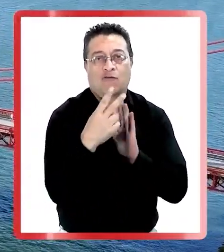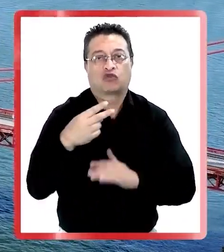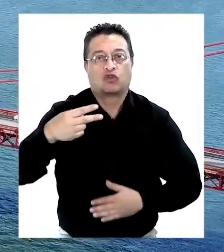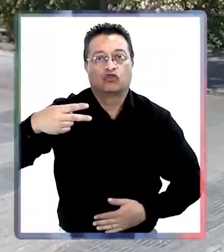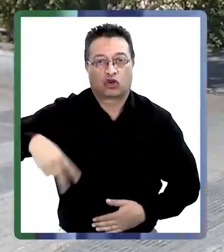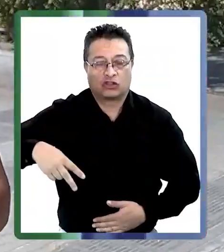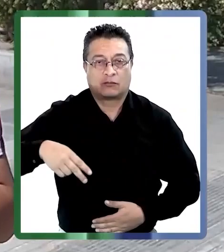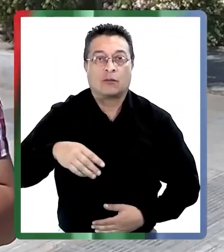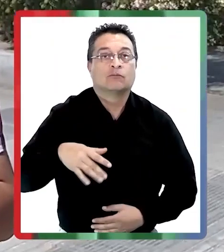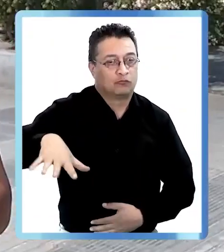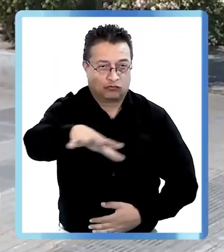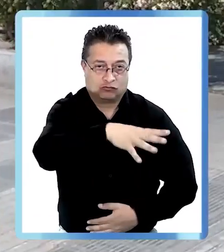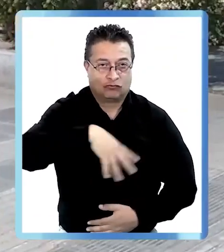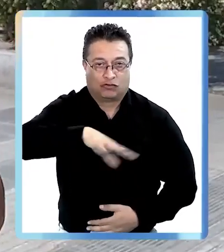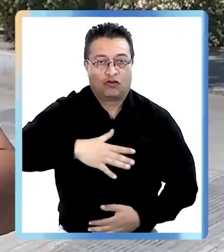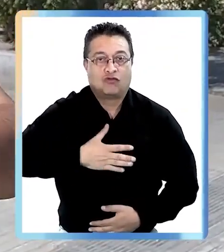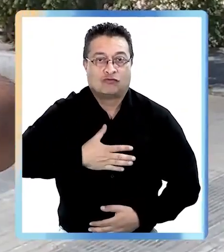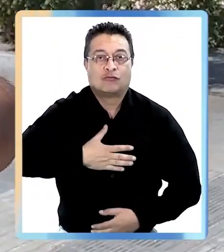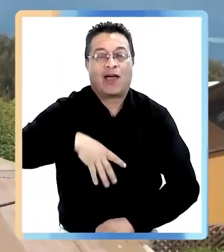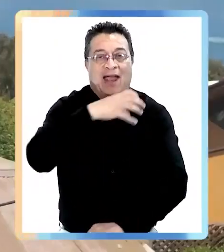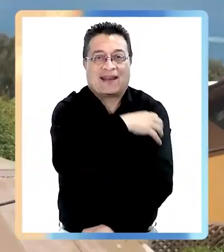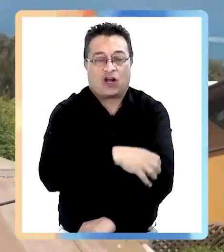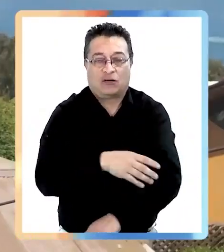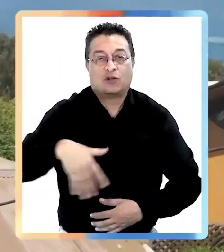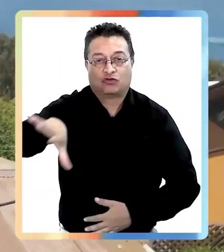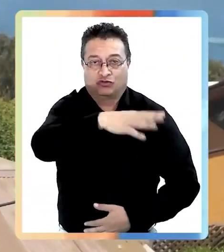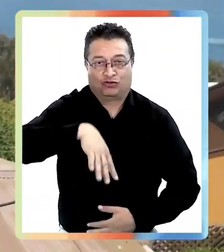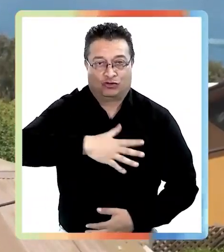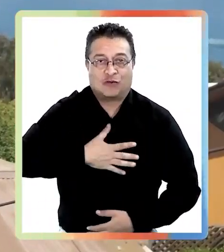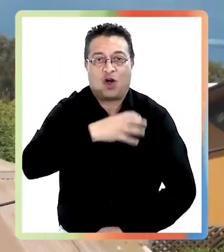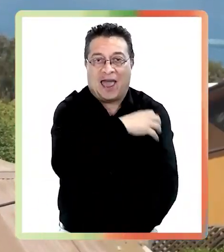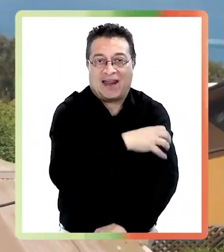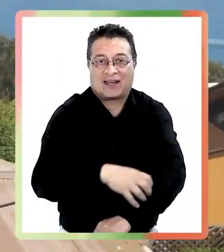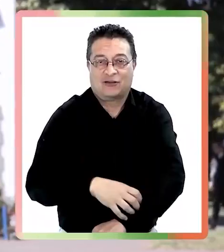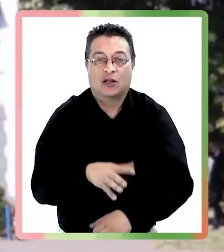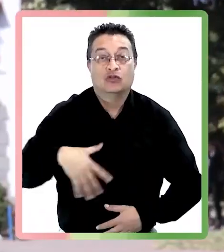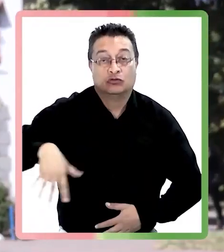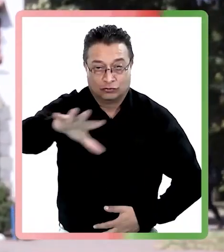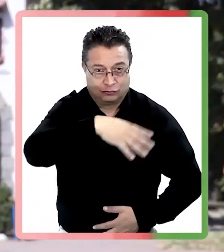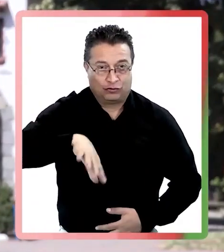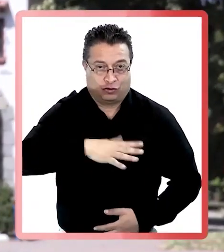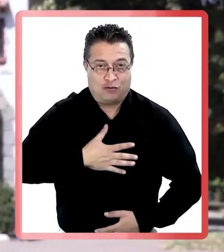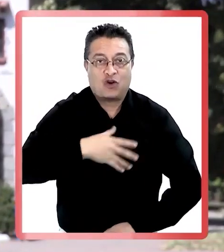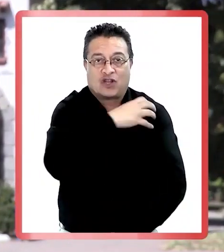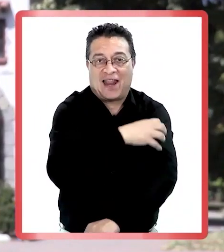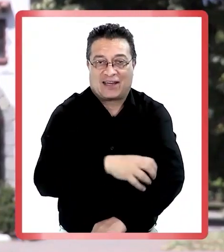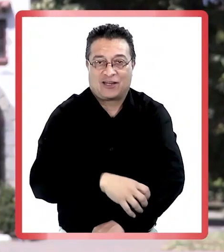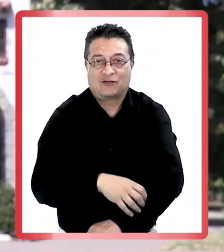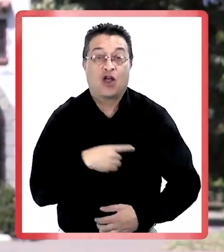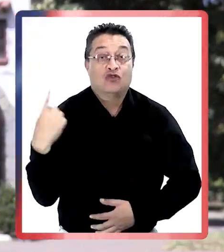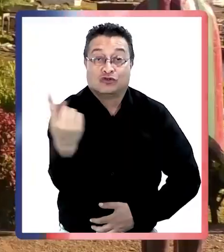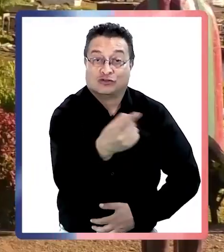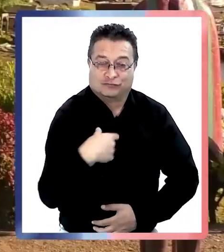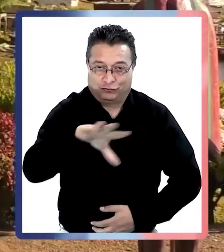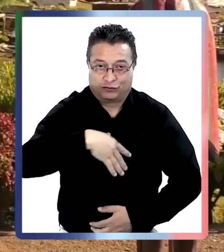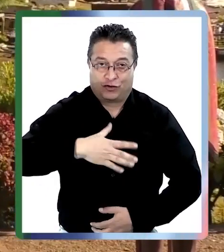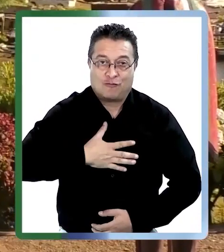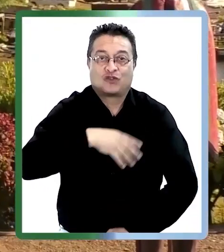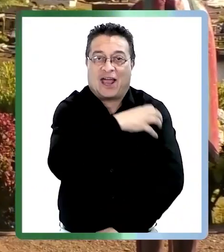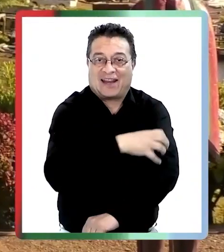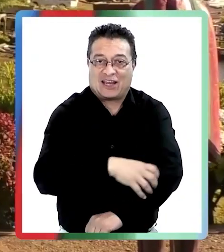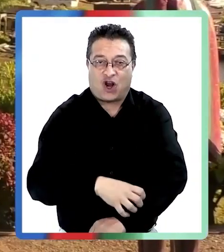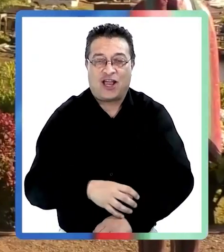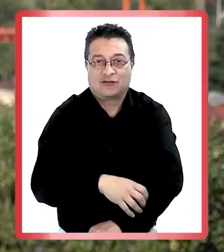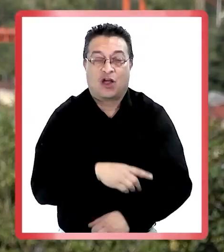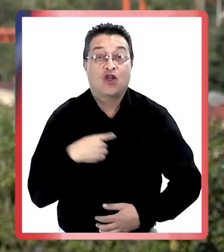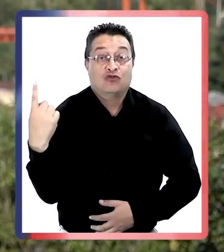noticias somos las regiones somos las regiones somos las regiones somos